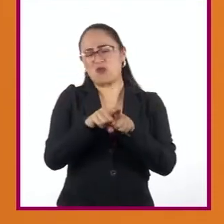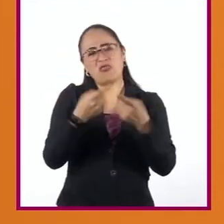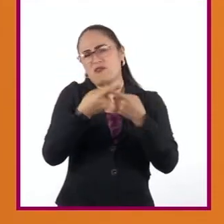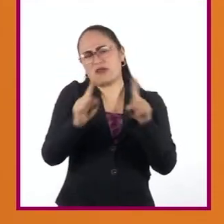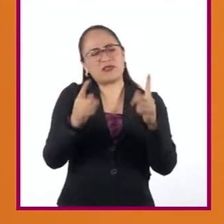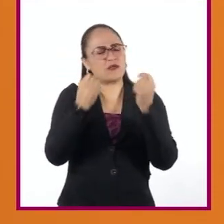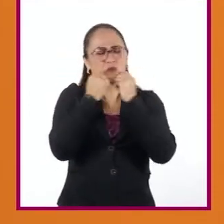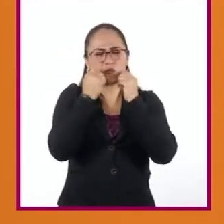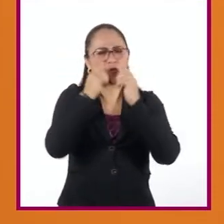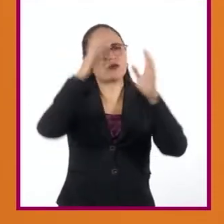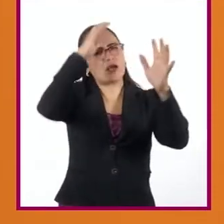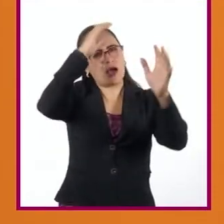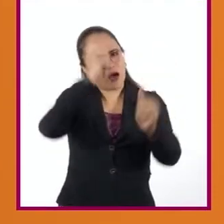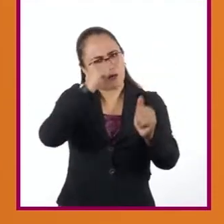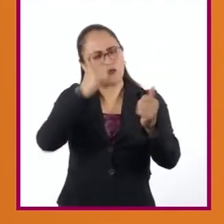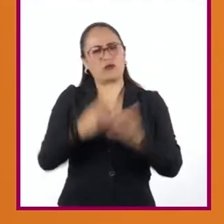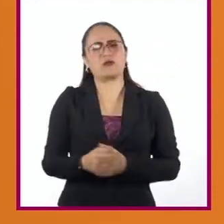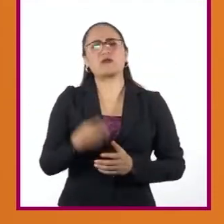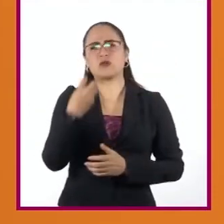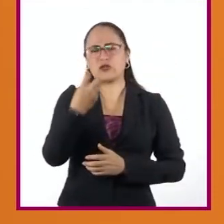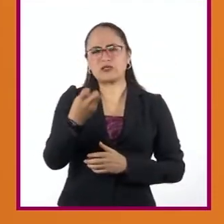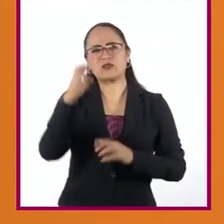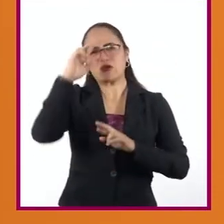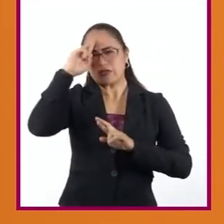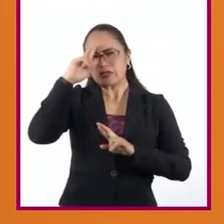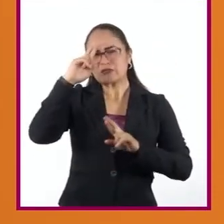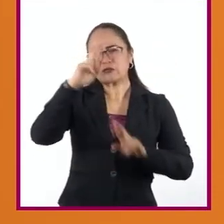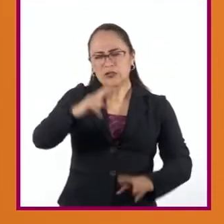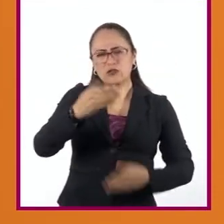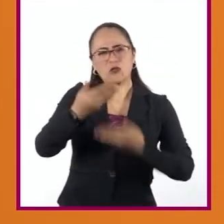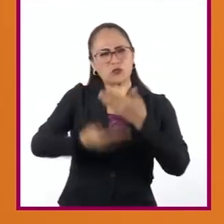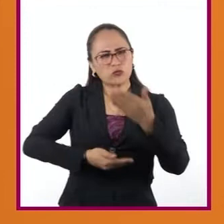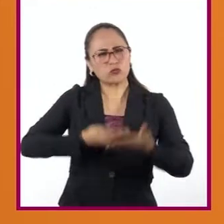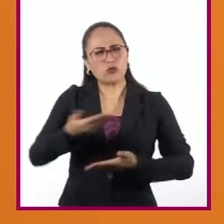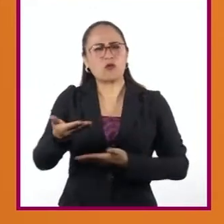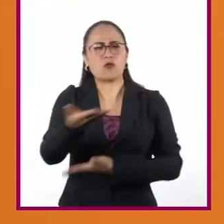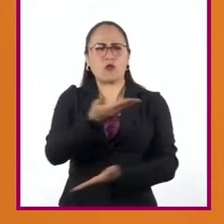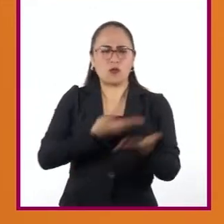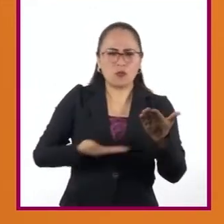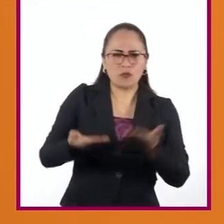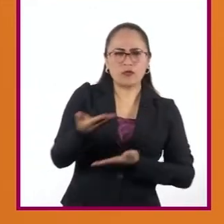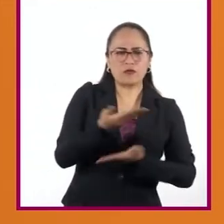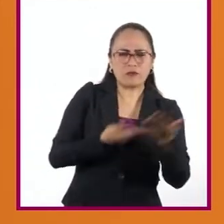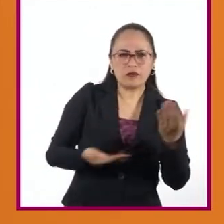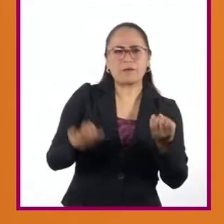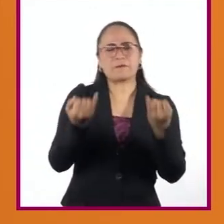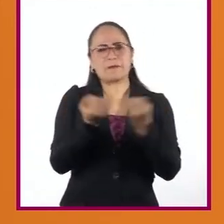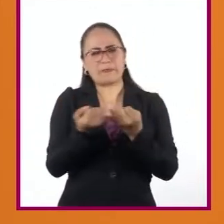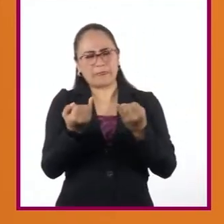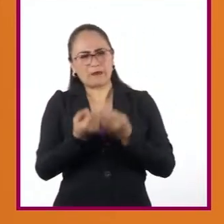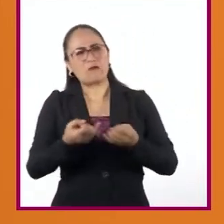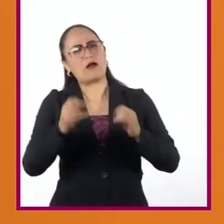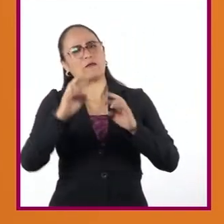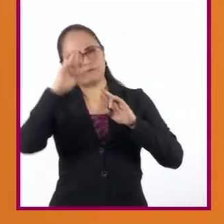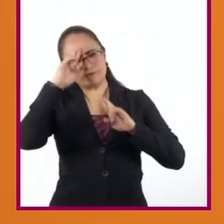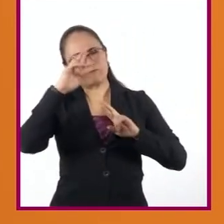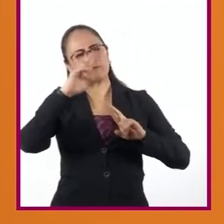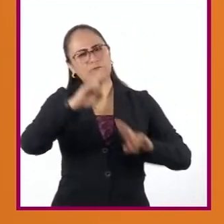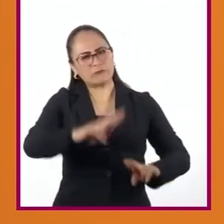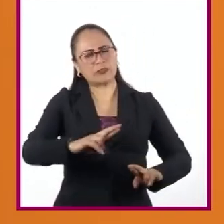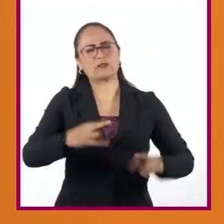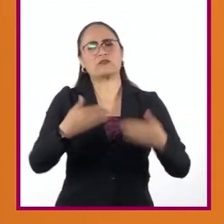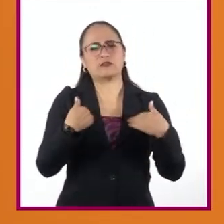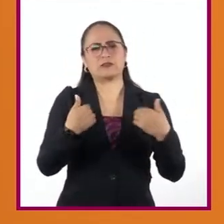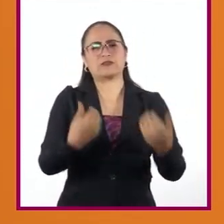ello que el respeto nos permite progresar como ciudadanos y la benevolencia forja una sociedad en que las